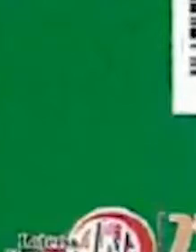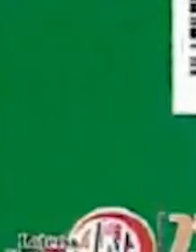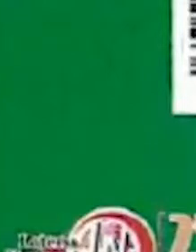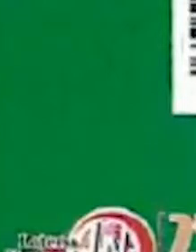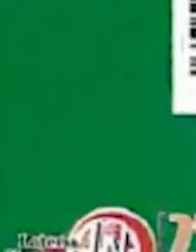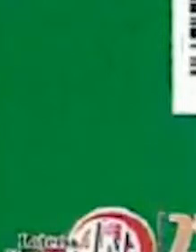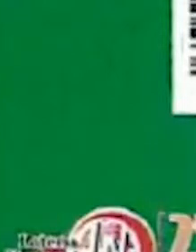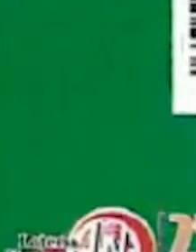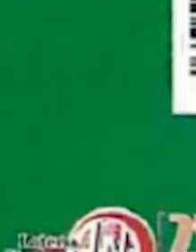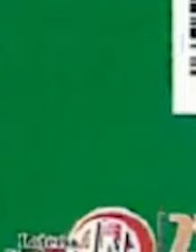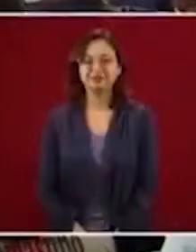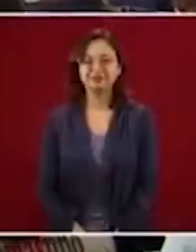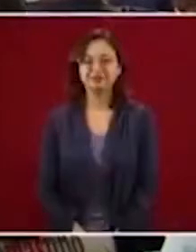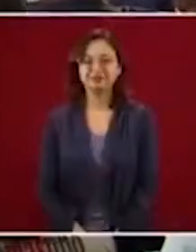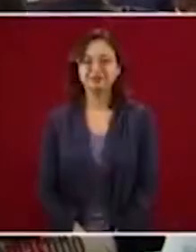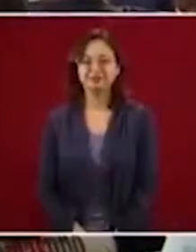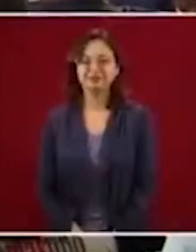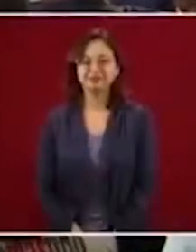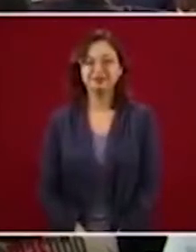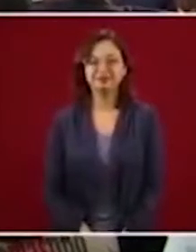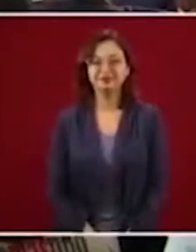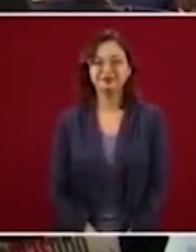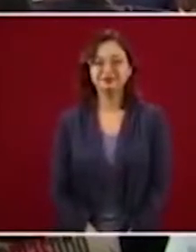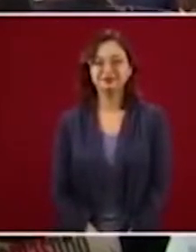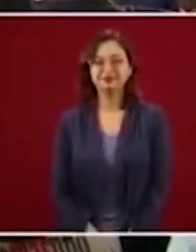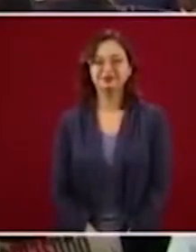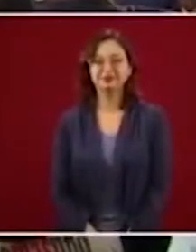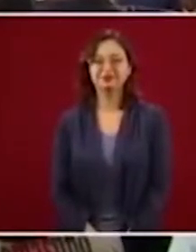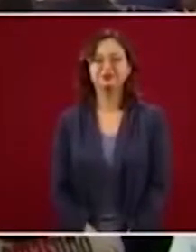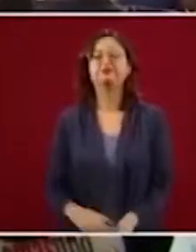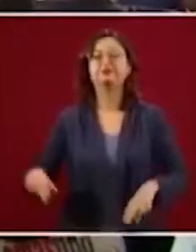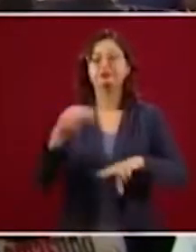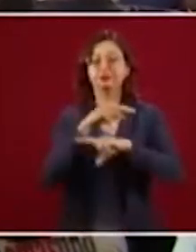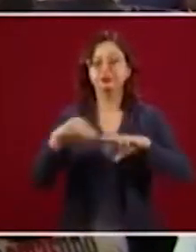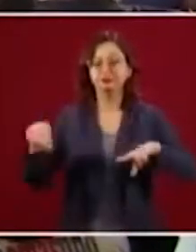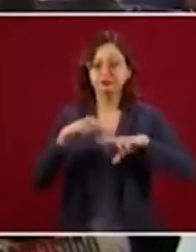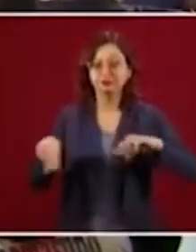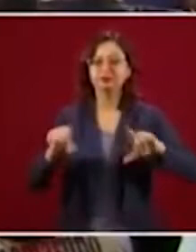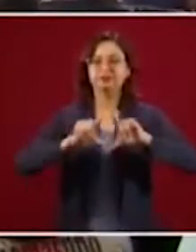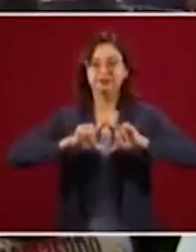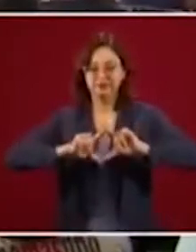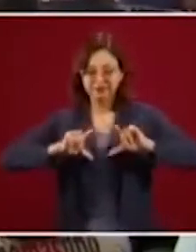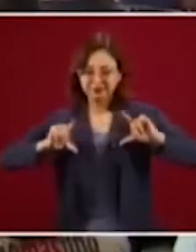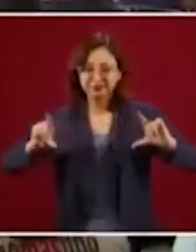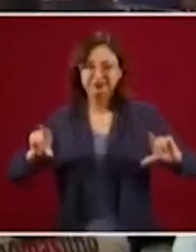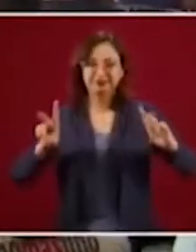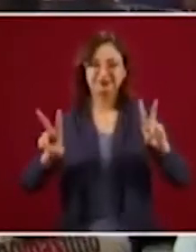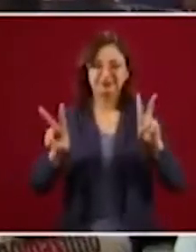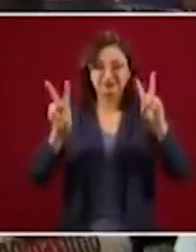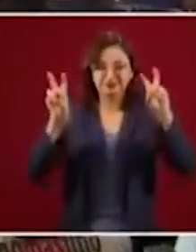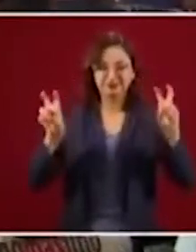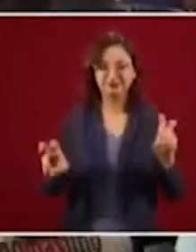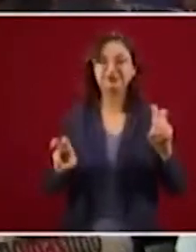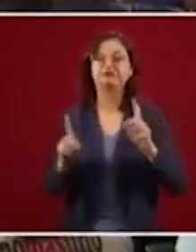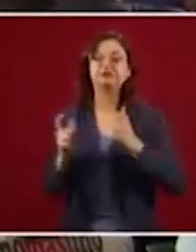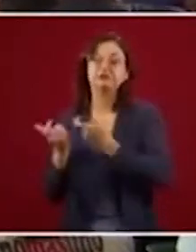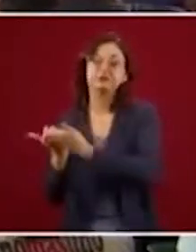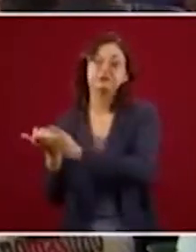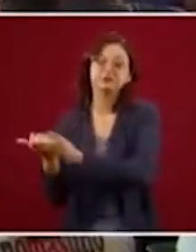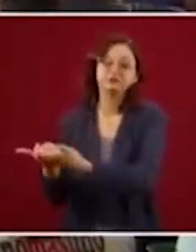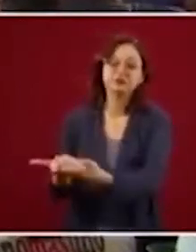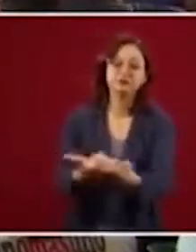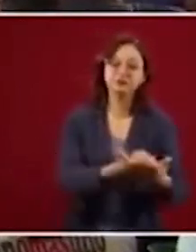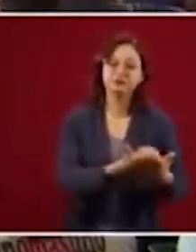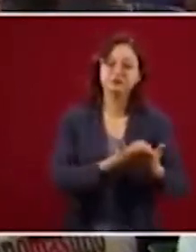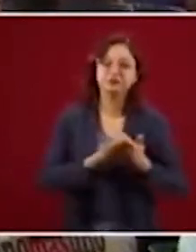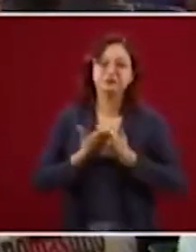presidencial. Explicó que el boleto tendría una cooperación para equipos médicos y hospitales donde se atiende de manera gratuita a la gente pobre. Sobre la fecha impresa